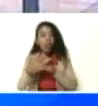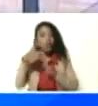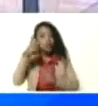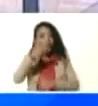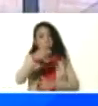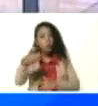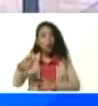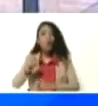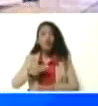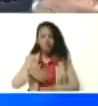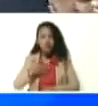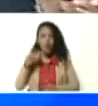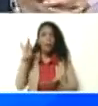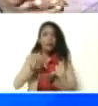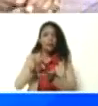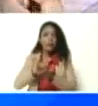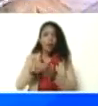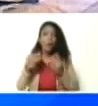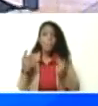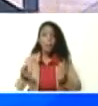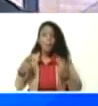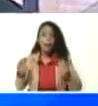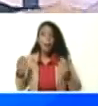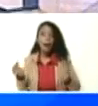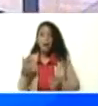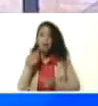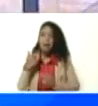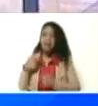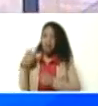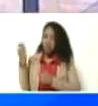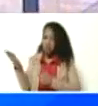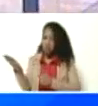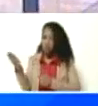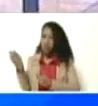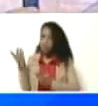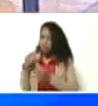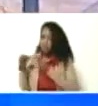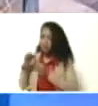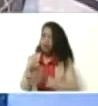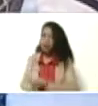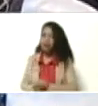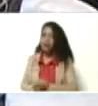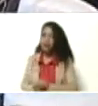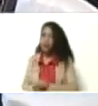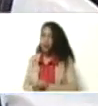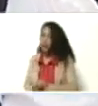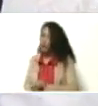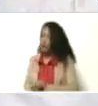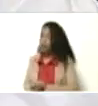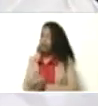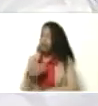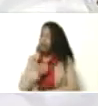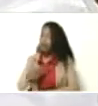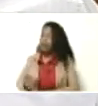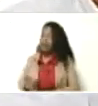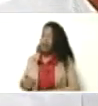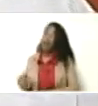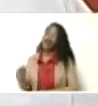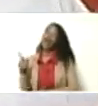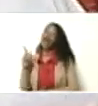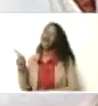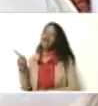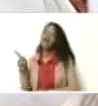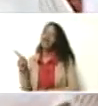puedan participar de manera activa. ¿Qué me dice Ernesto Villegas sobre esta idea? Presidente, justamente es una de